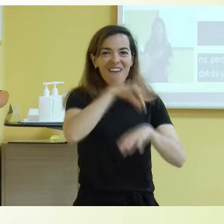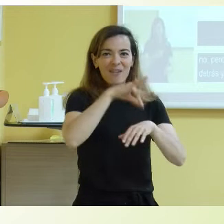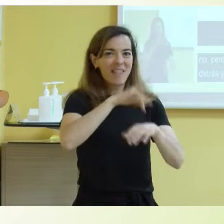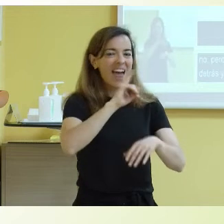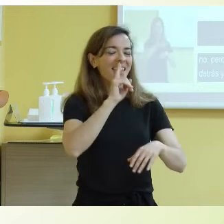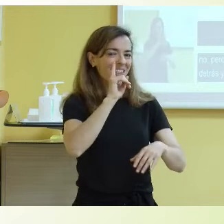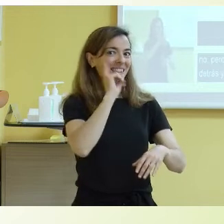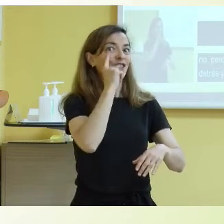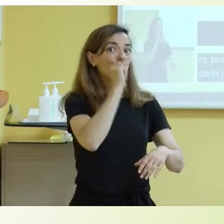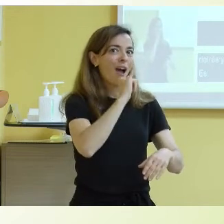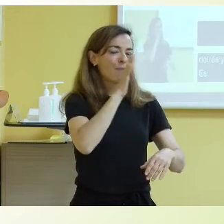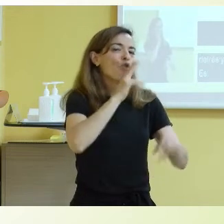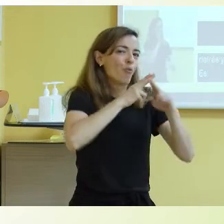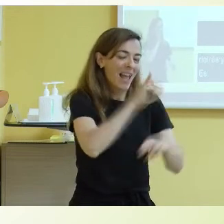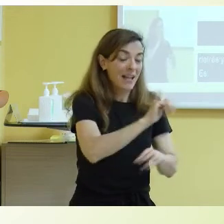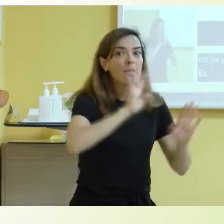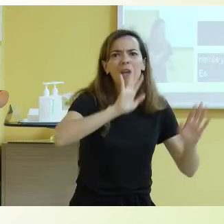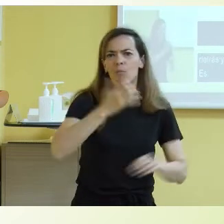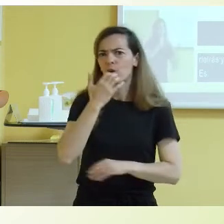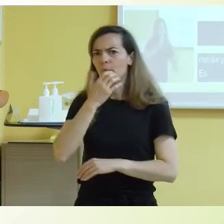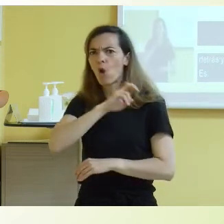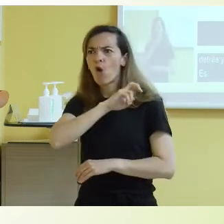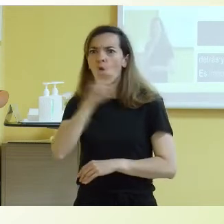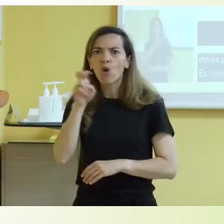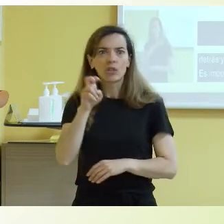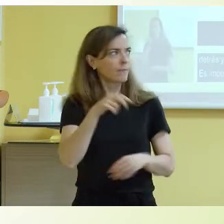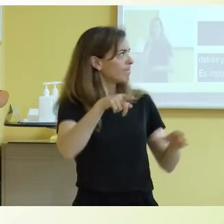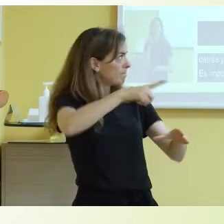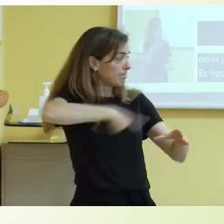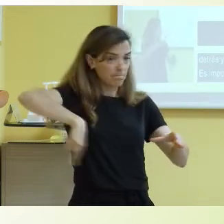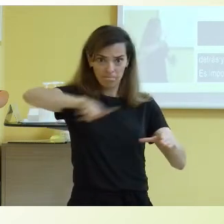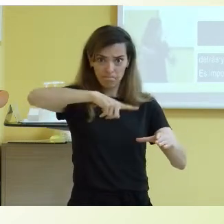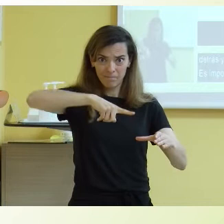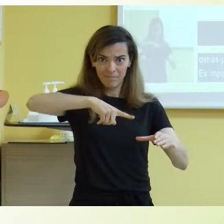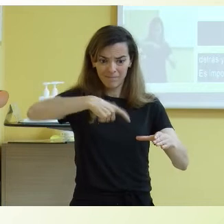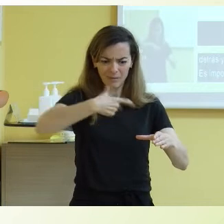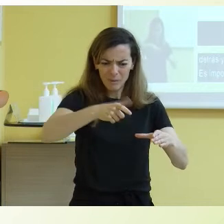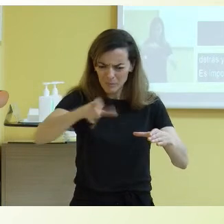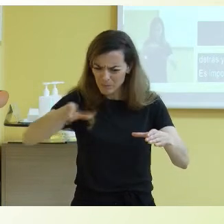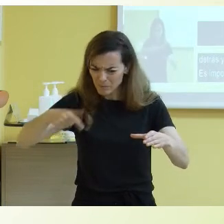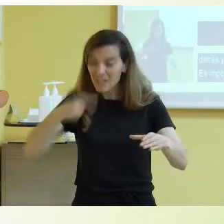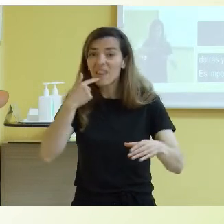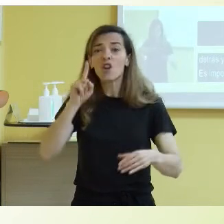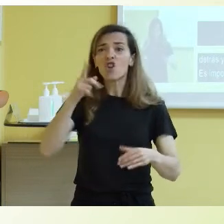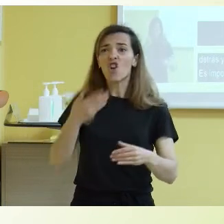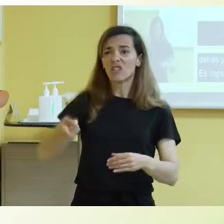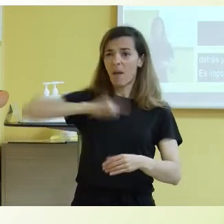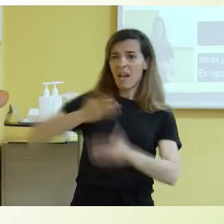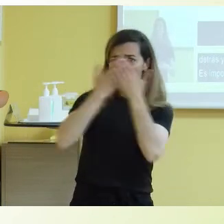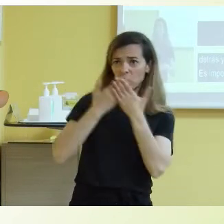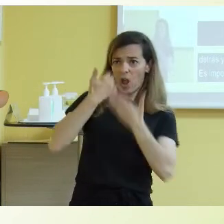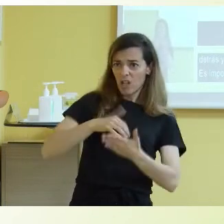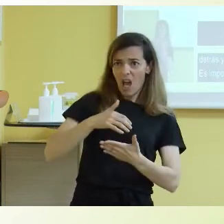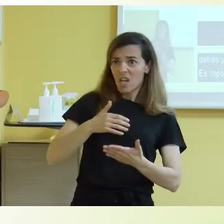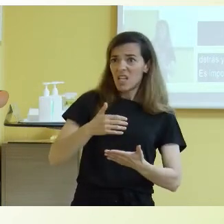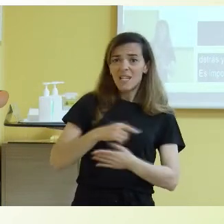gen. Pero y todas estas partes de la tarta de la diapositiva anterior donde dice, es que ya me han estudiado y no, y es que